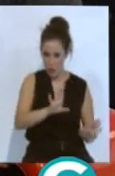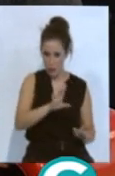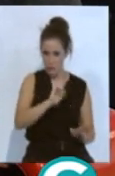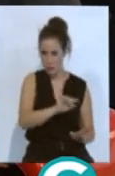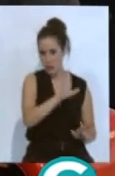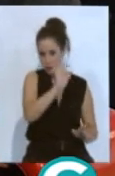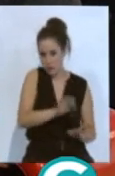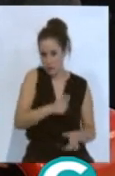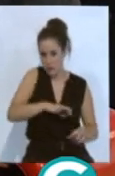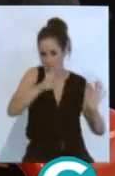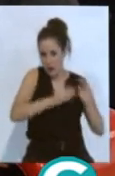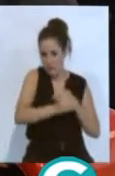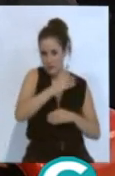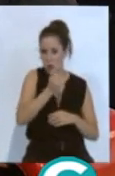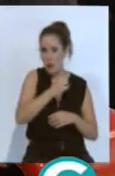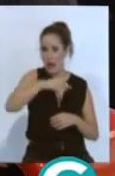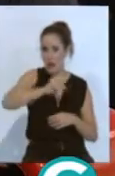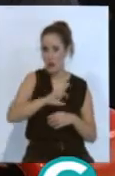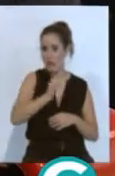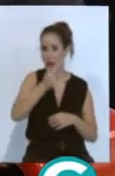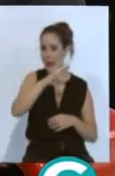genios. Pasa a Juan Carlos. Juan Carlos Aragón hay uno.